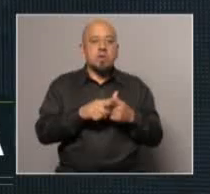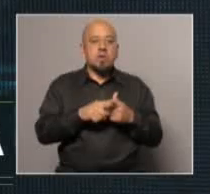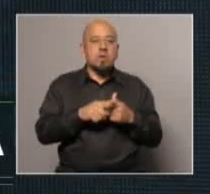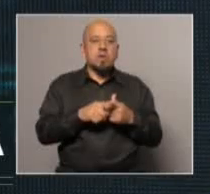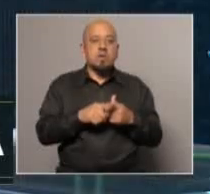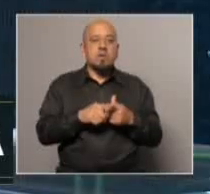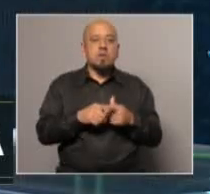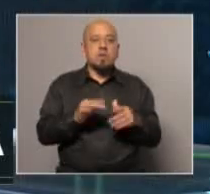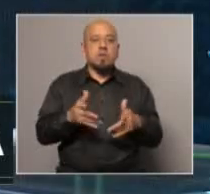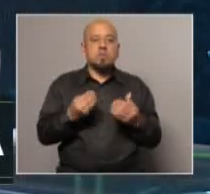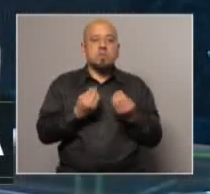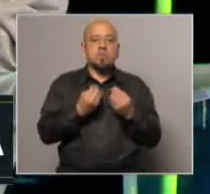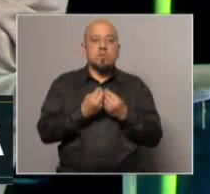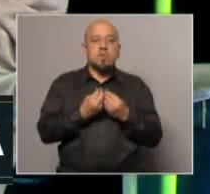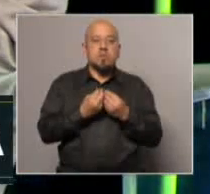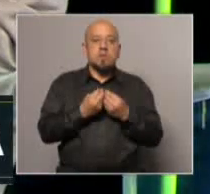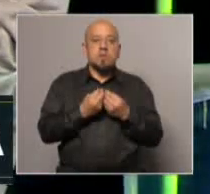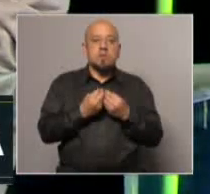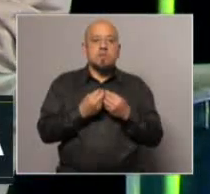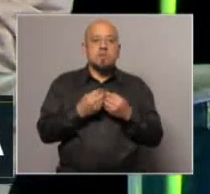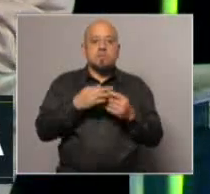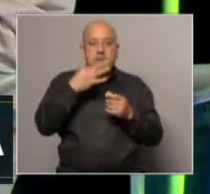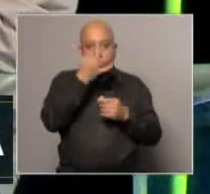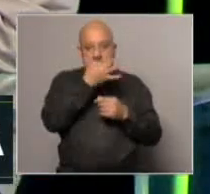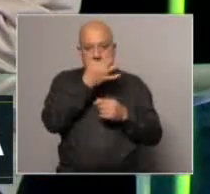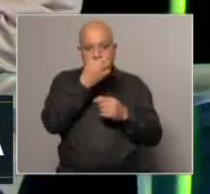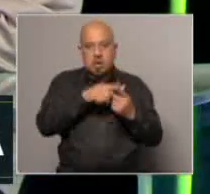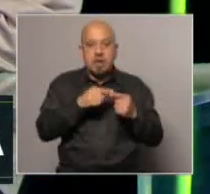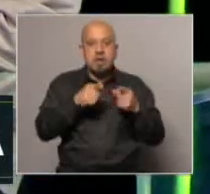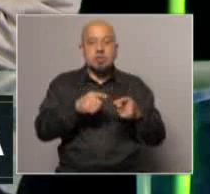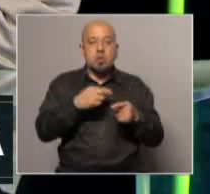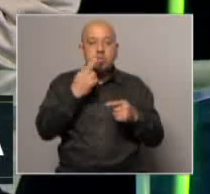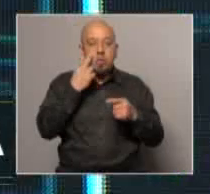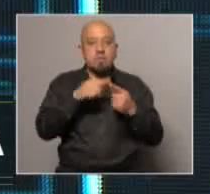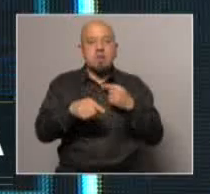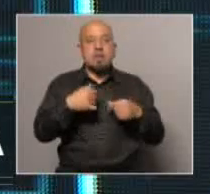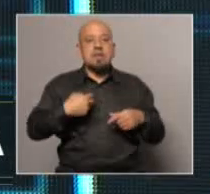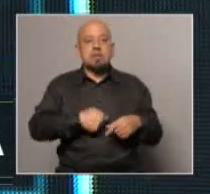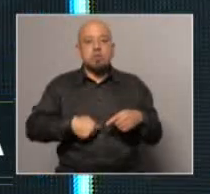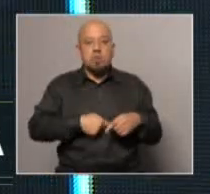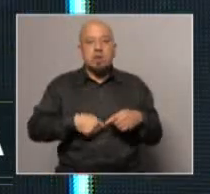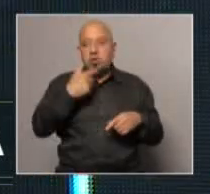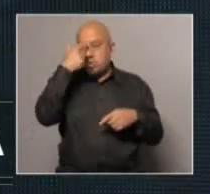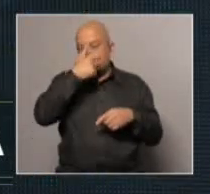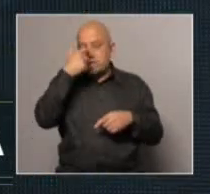verdad. Con millones de efectos secundarios de la droga convencional, ¿no? Digo, eso es... Problemas en el estómago,